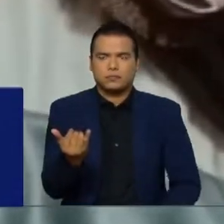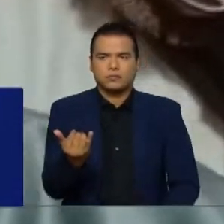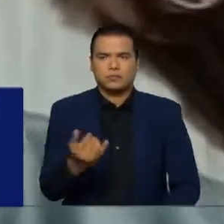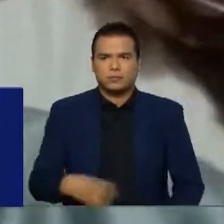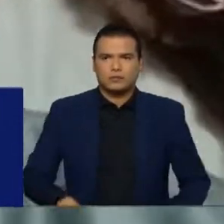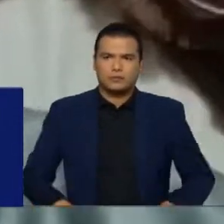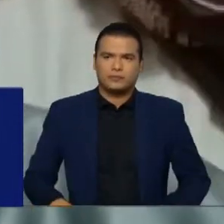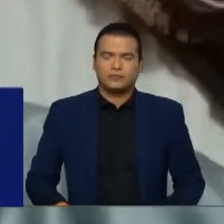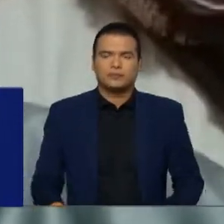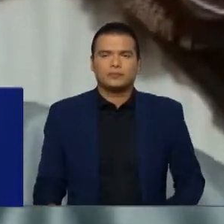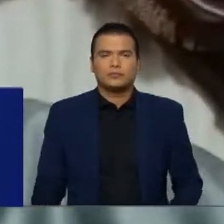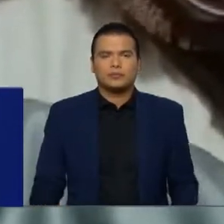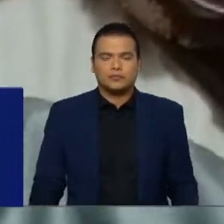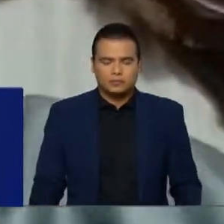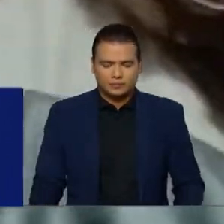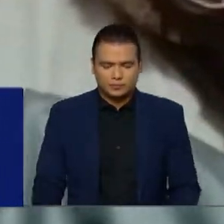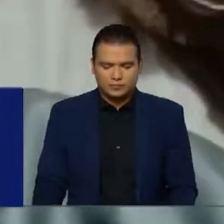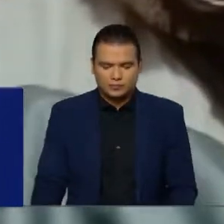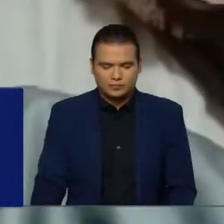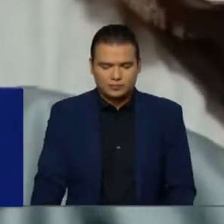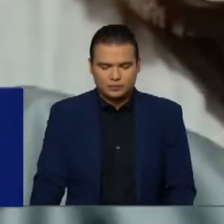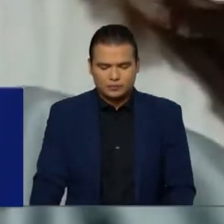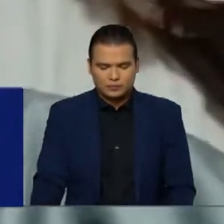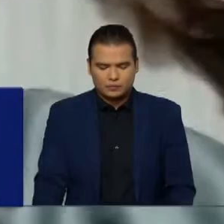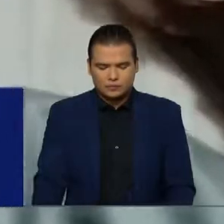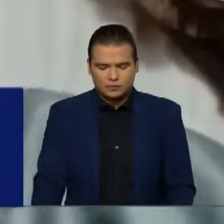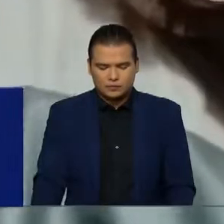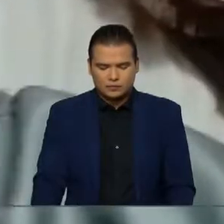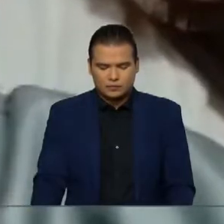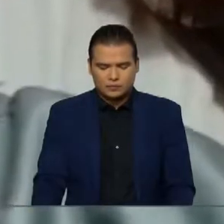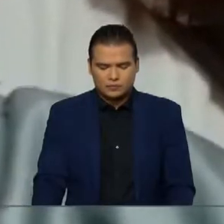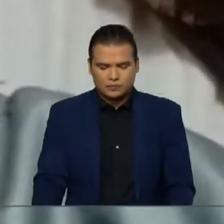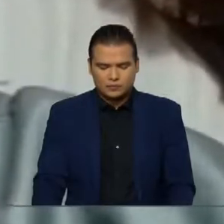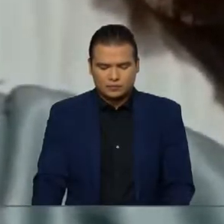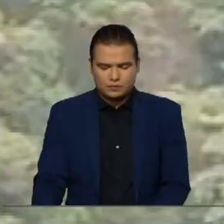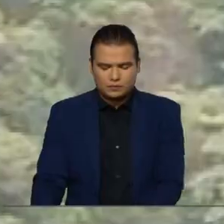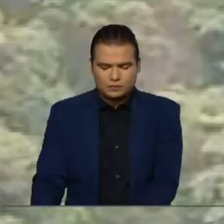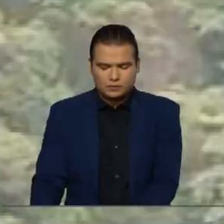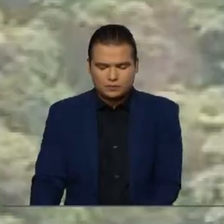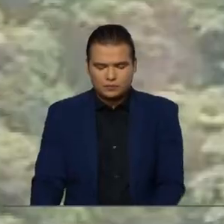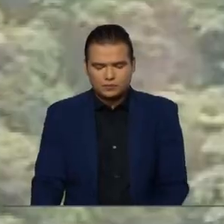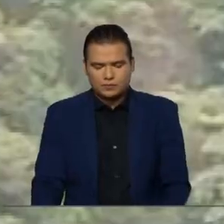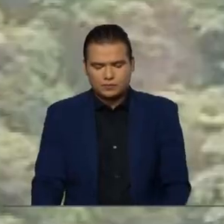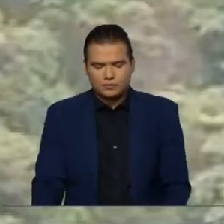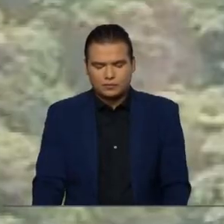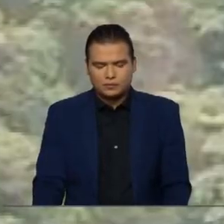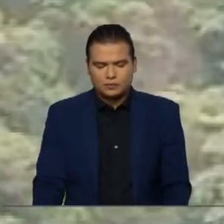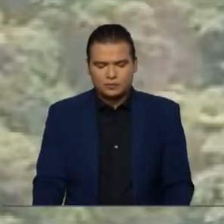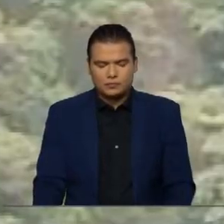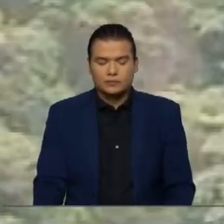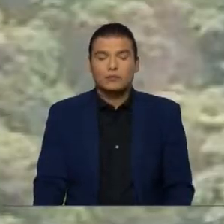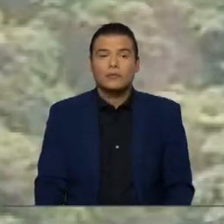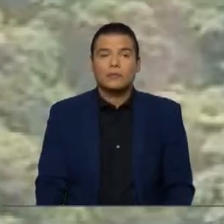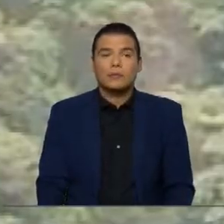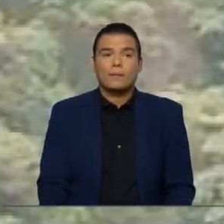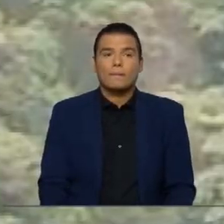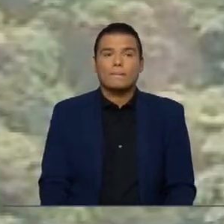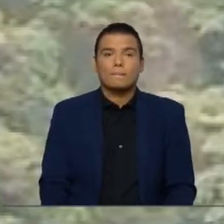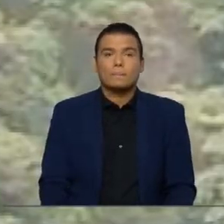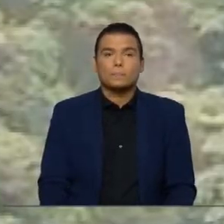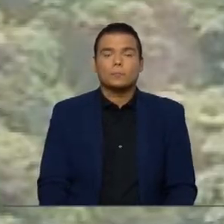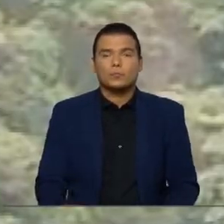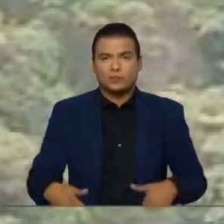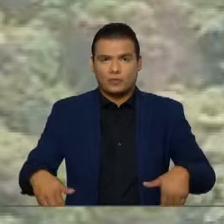San Martín, un alud de tierra taponó una máquina que estaba aperturando una